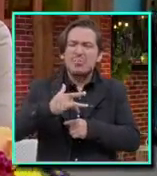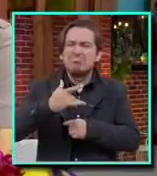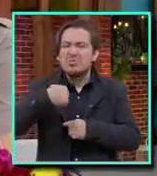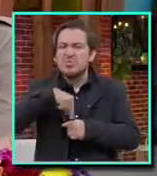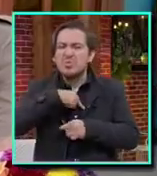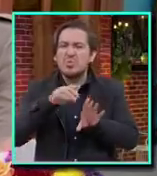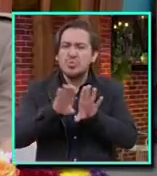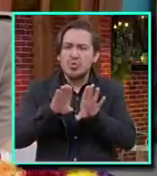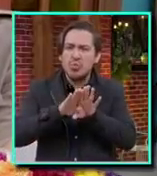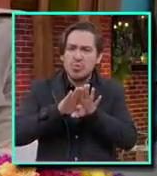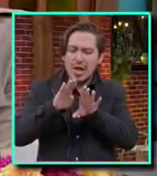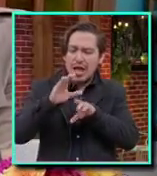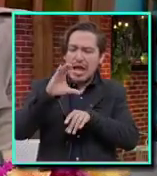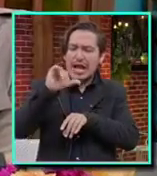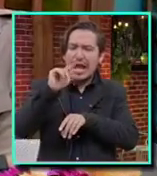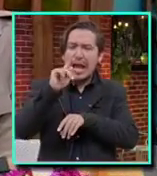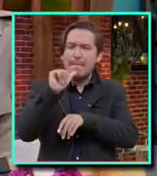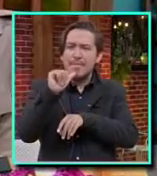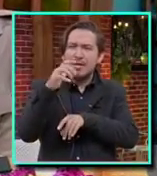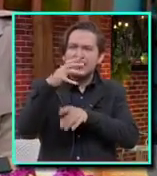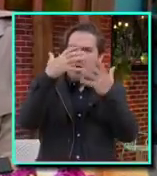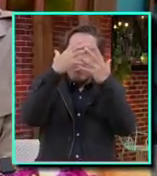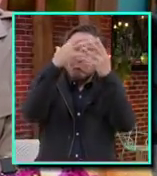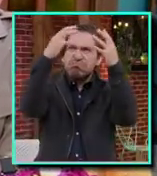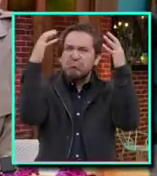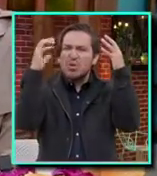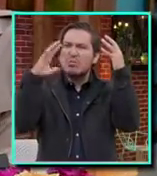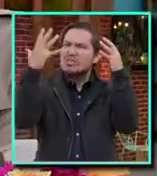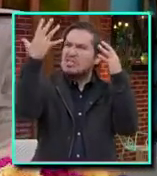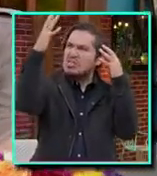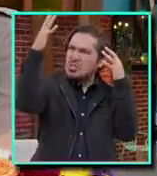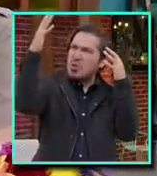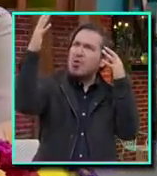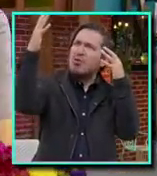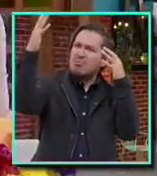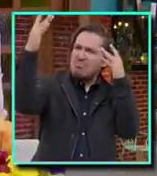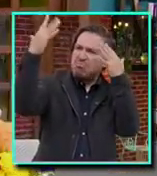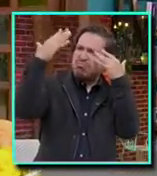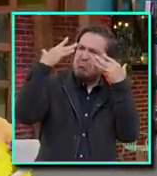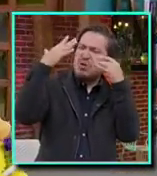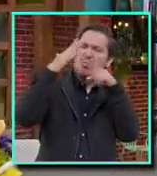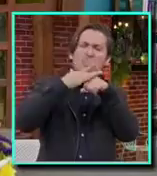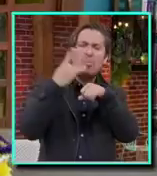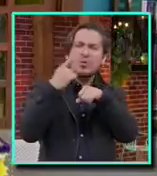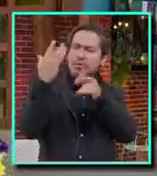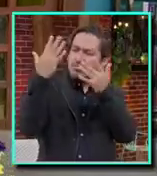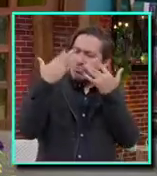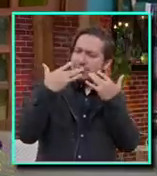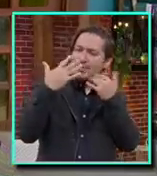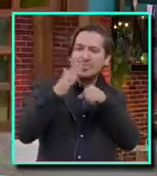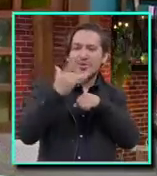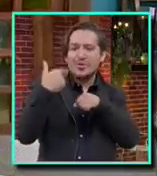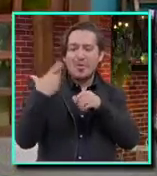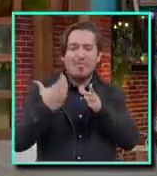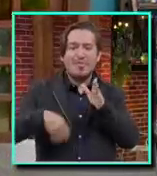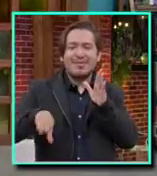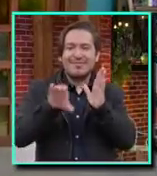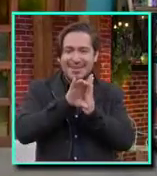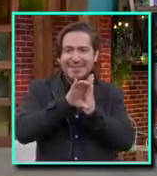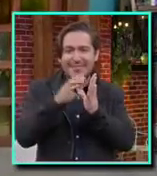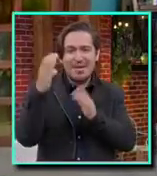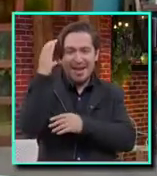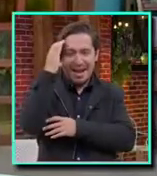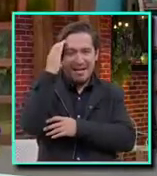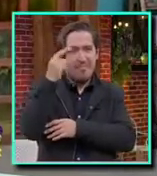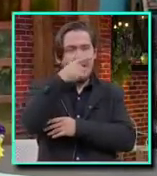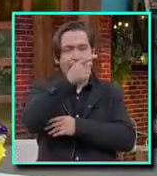está brillando. ¿Por qué no me llega a mí el sol? Porque estoy metido en mi cuarto, ¿sí? Abajo de las sábanas. Pues entonces el sol no va a brillar en